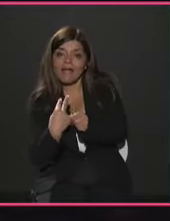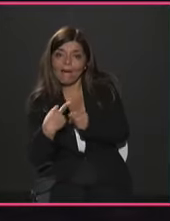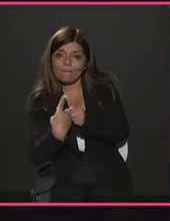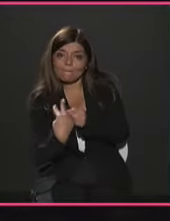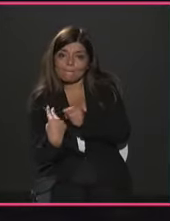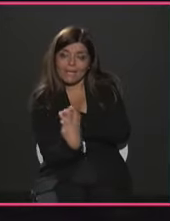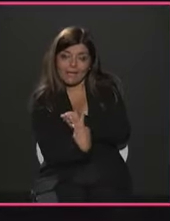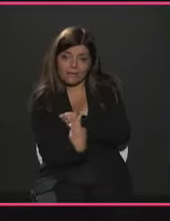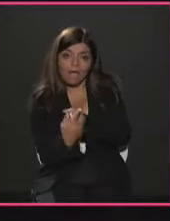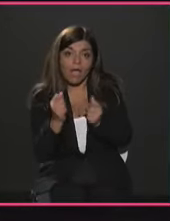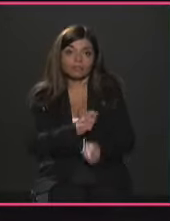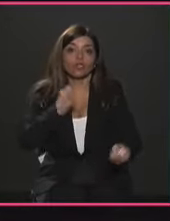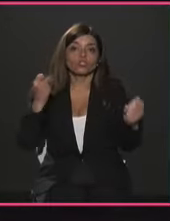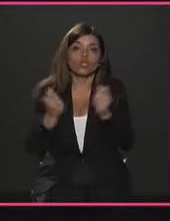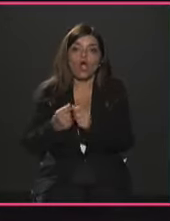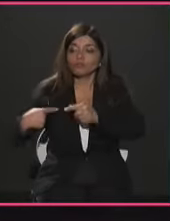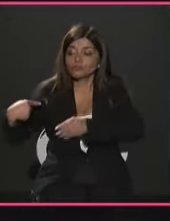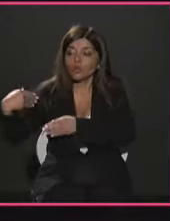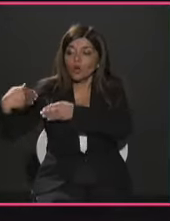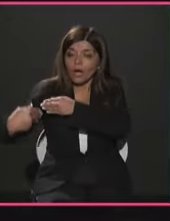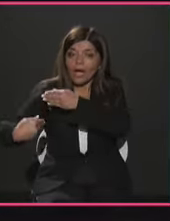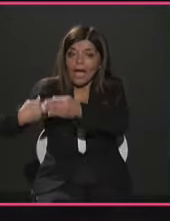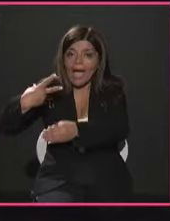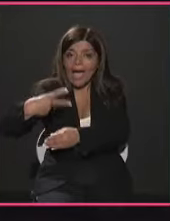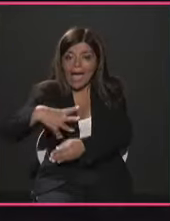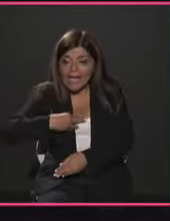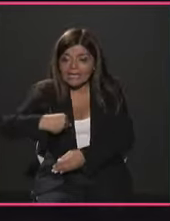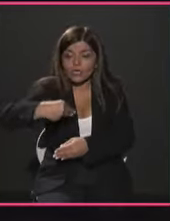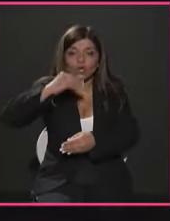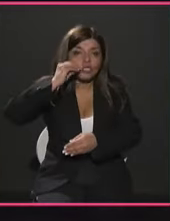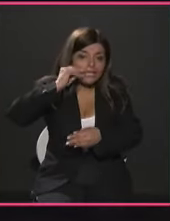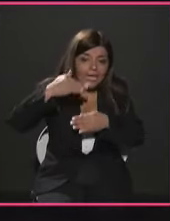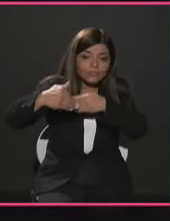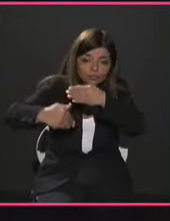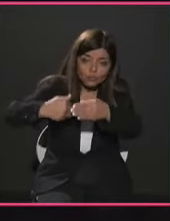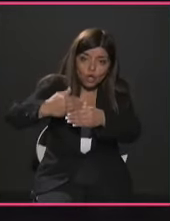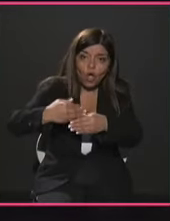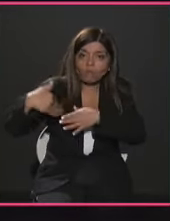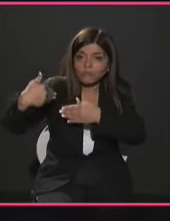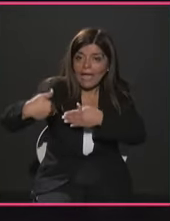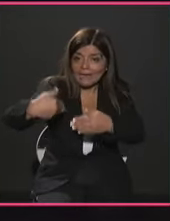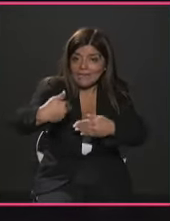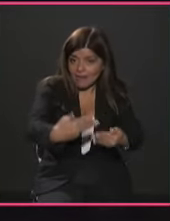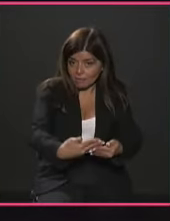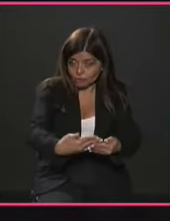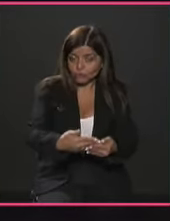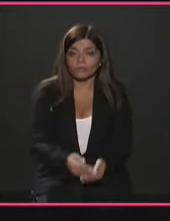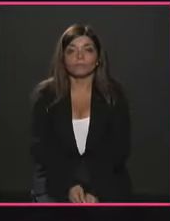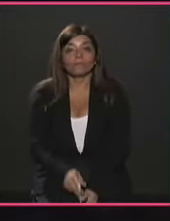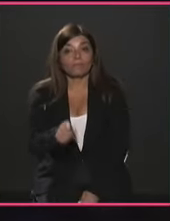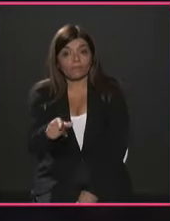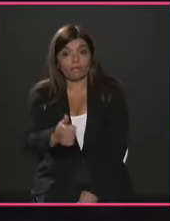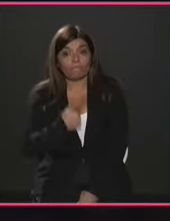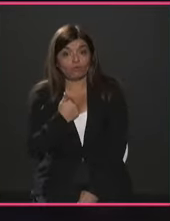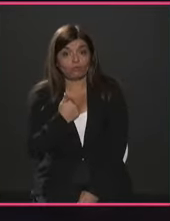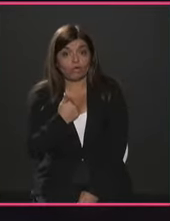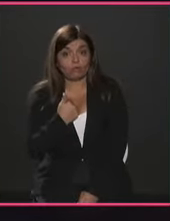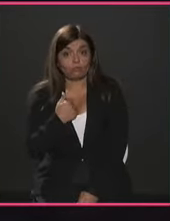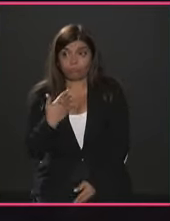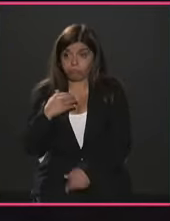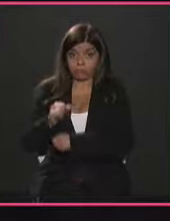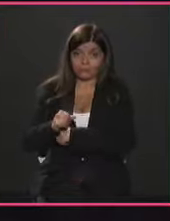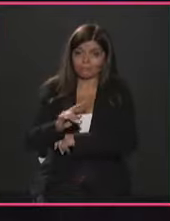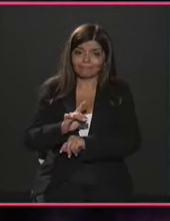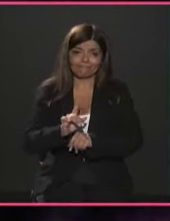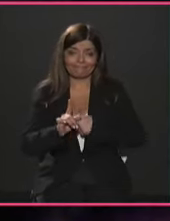y ese cambio puede pasar a la siguiente generación y la siguiente generación y así en adelante ninguno de las cuales fueron voluntarios para eso